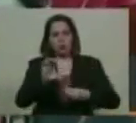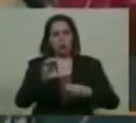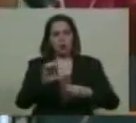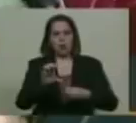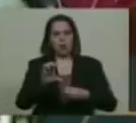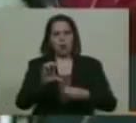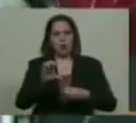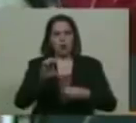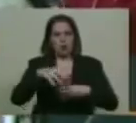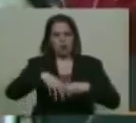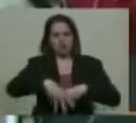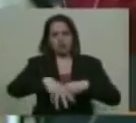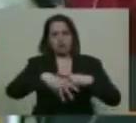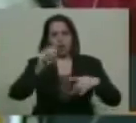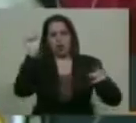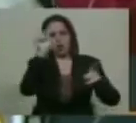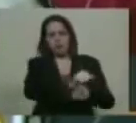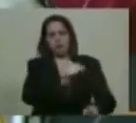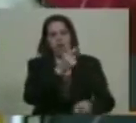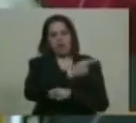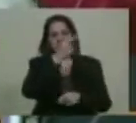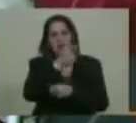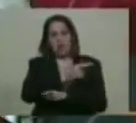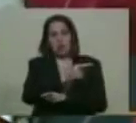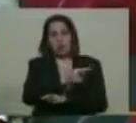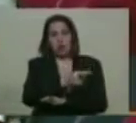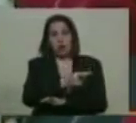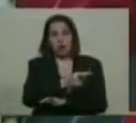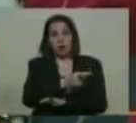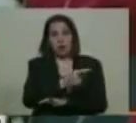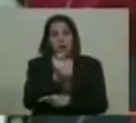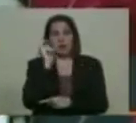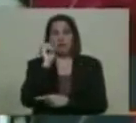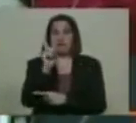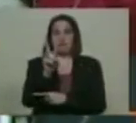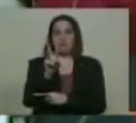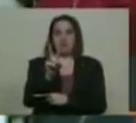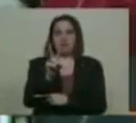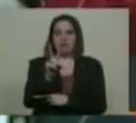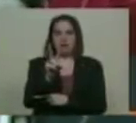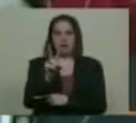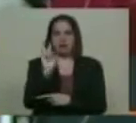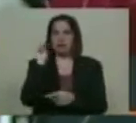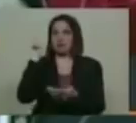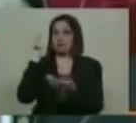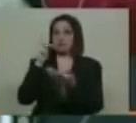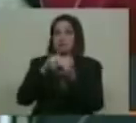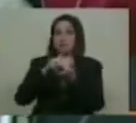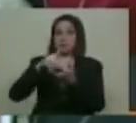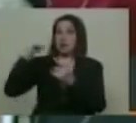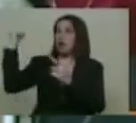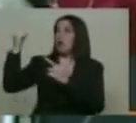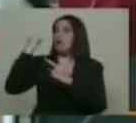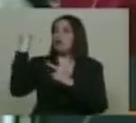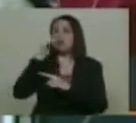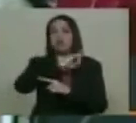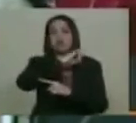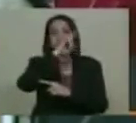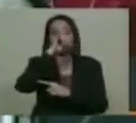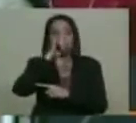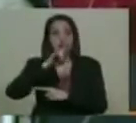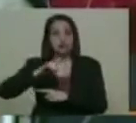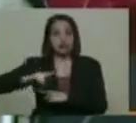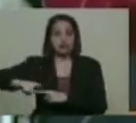Patriótica que tumbó la dictadura, y vi llegar por el aeropuerto